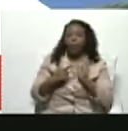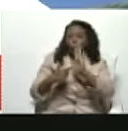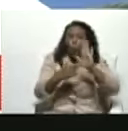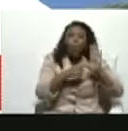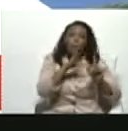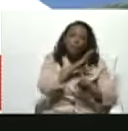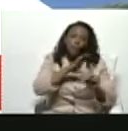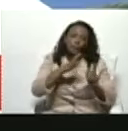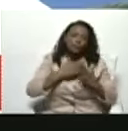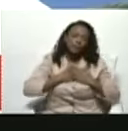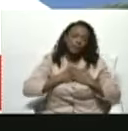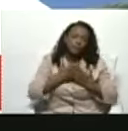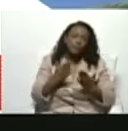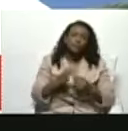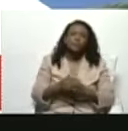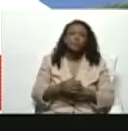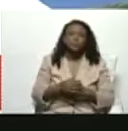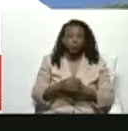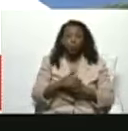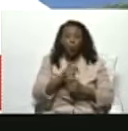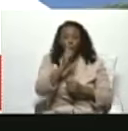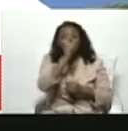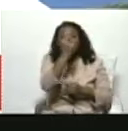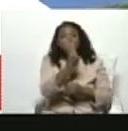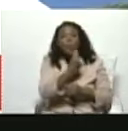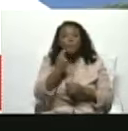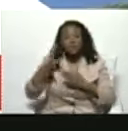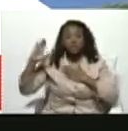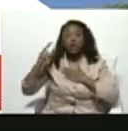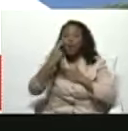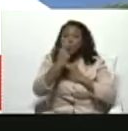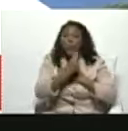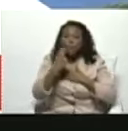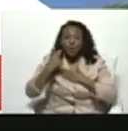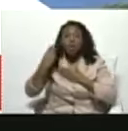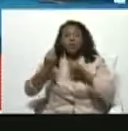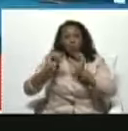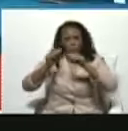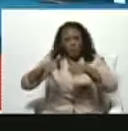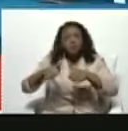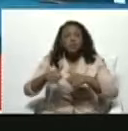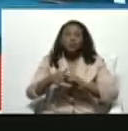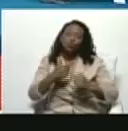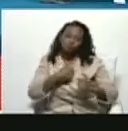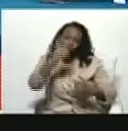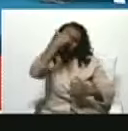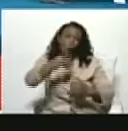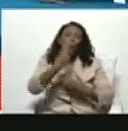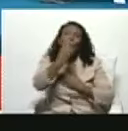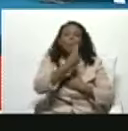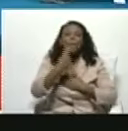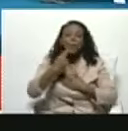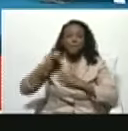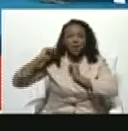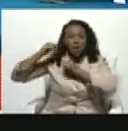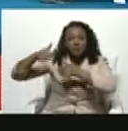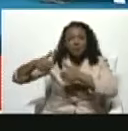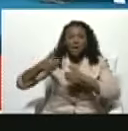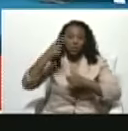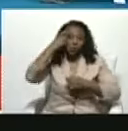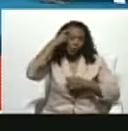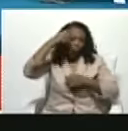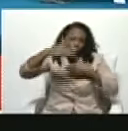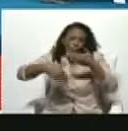manifestación cultural, pues. ¿Tú eres promesero? ¿Has hecho promesa y así iniciaste? Empecé como promesero. Ya hoy en